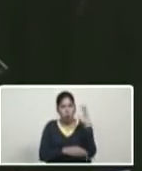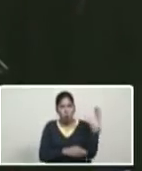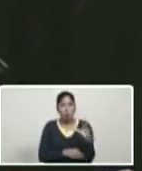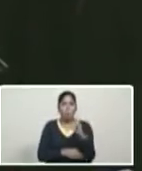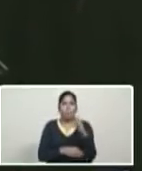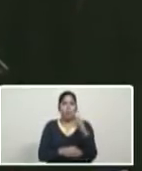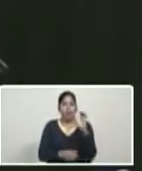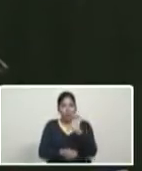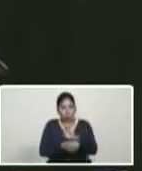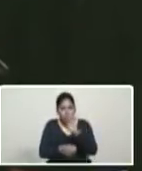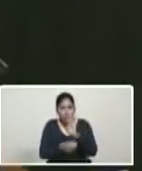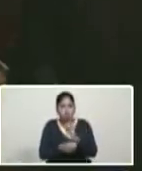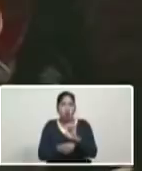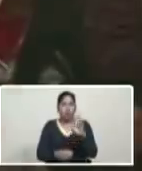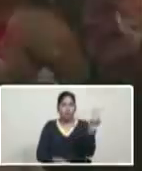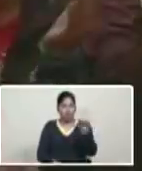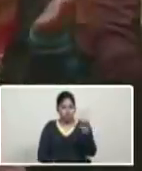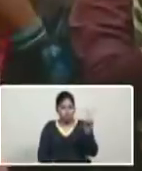Ecuador.